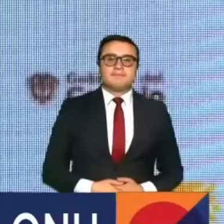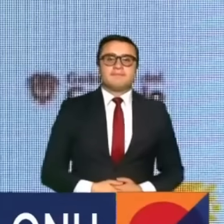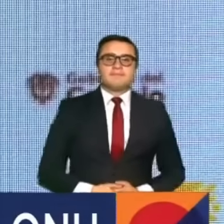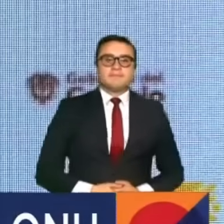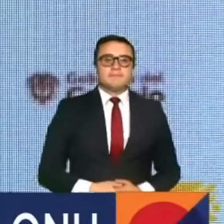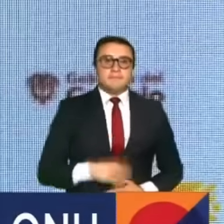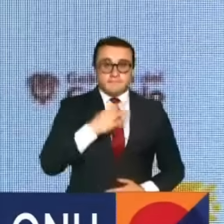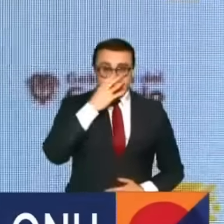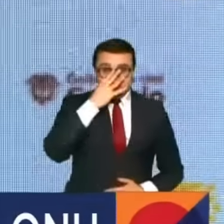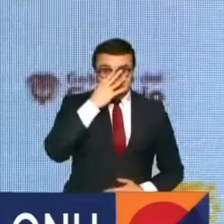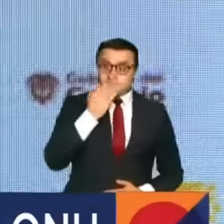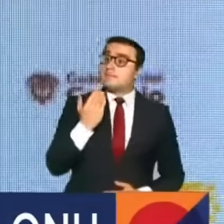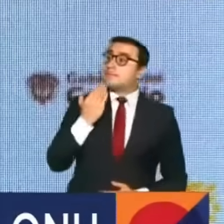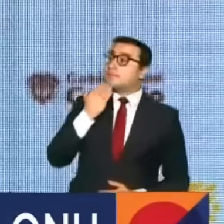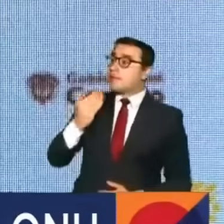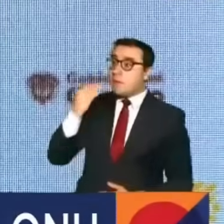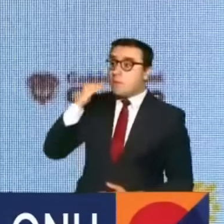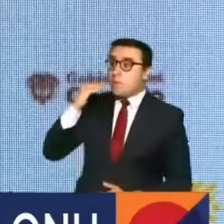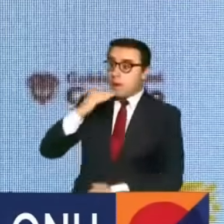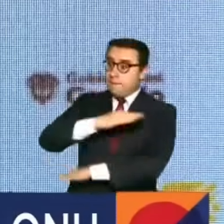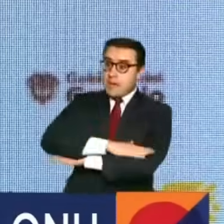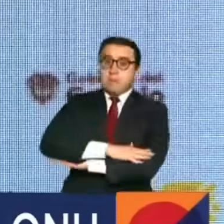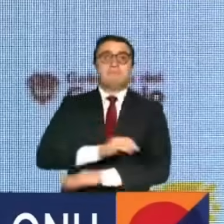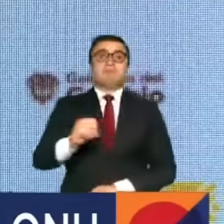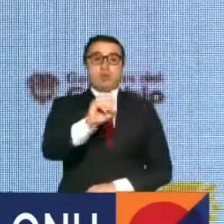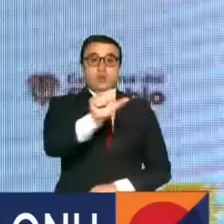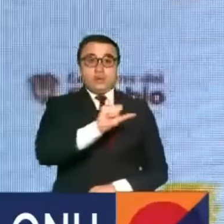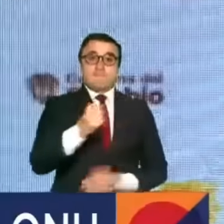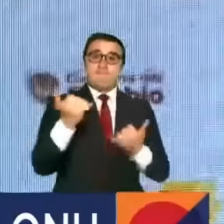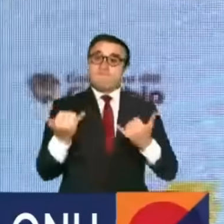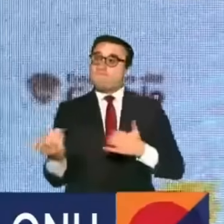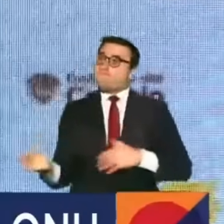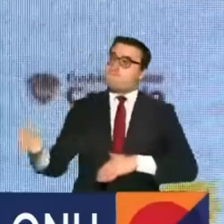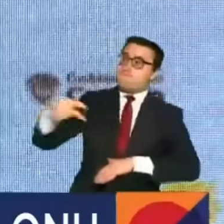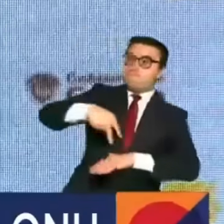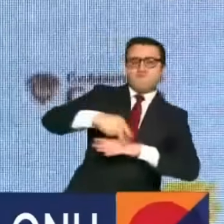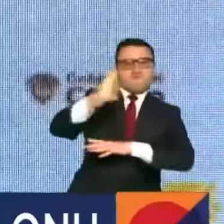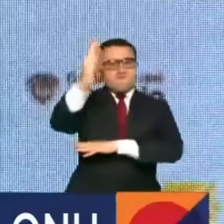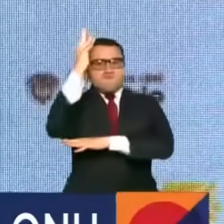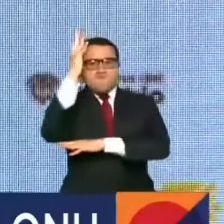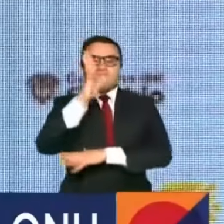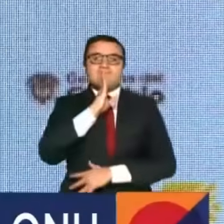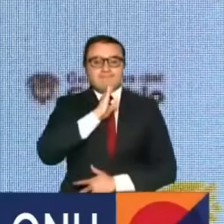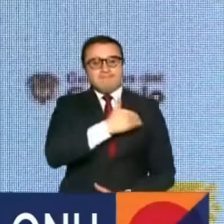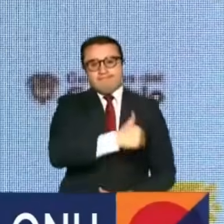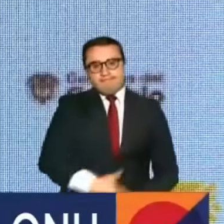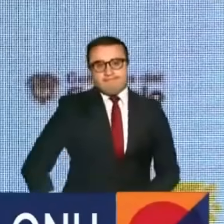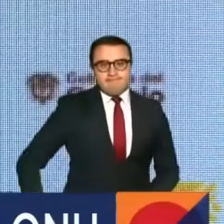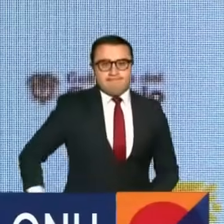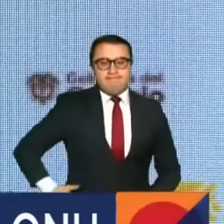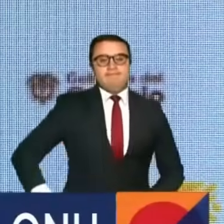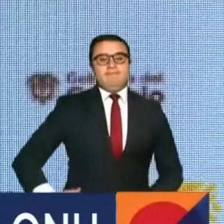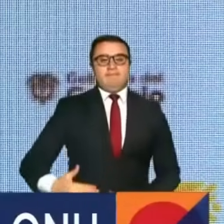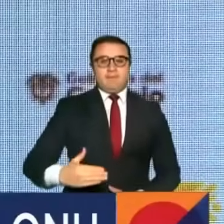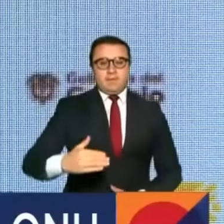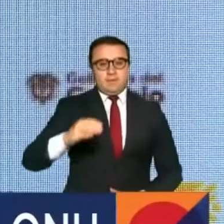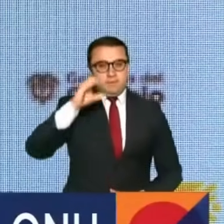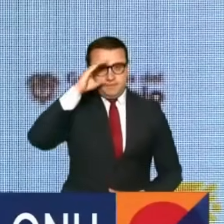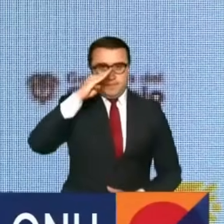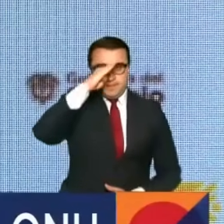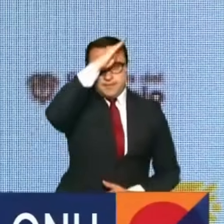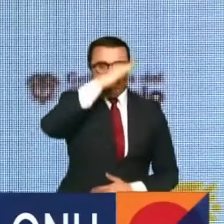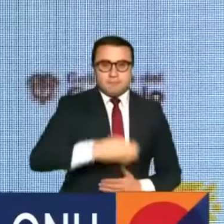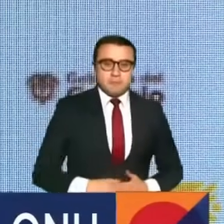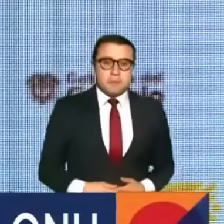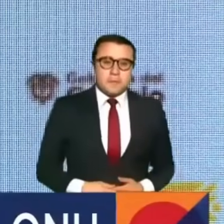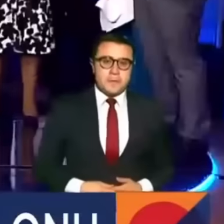Muchas gracias, señora embajadora. Señoras y señores, a continuación se dirige a ustedes el señor presidente de la República, Gustavo